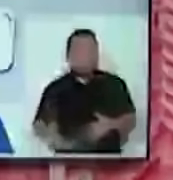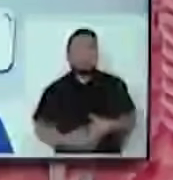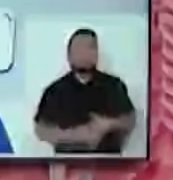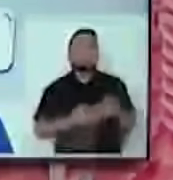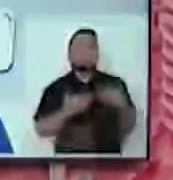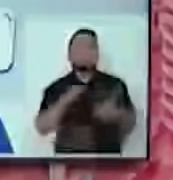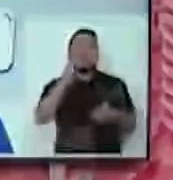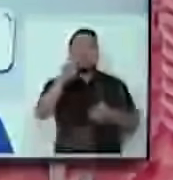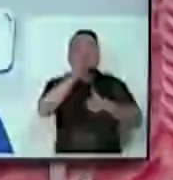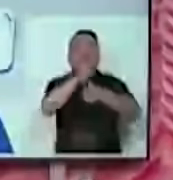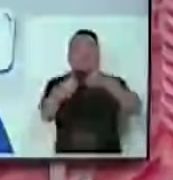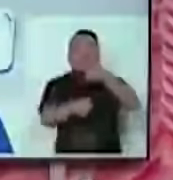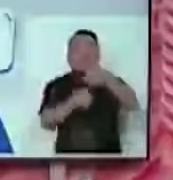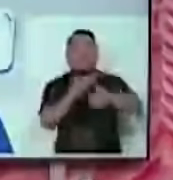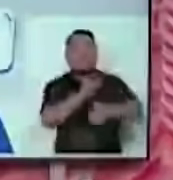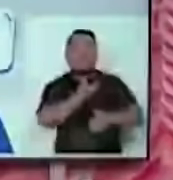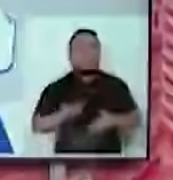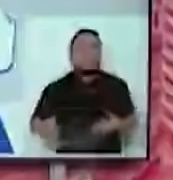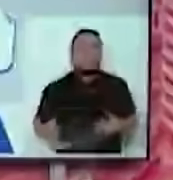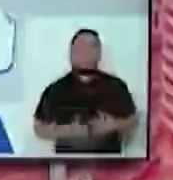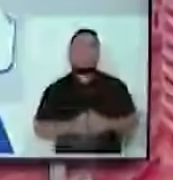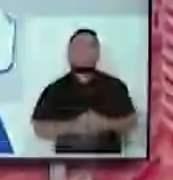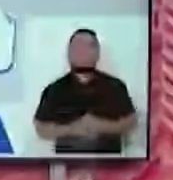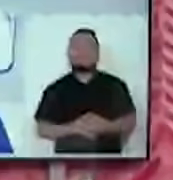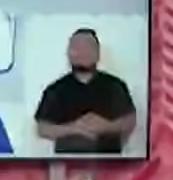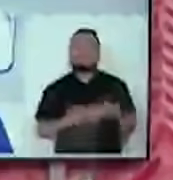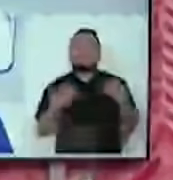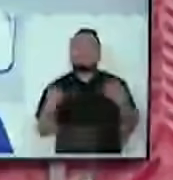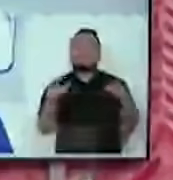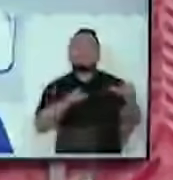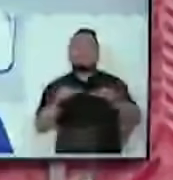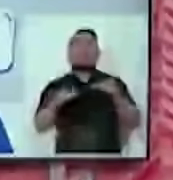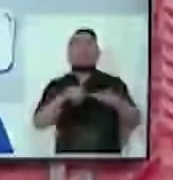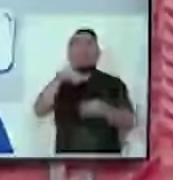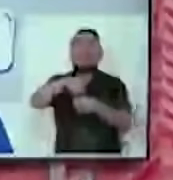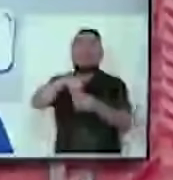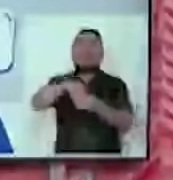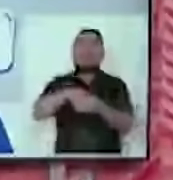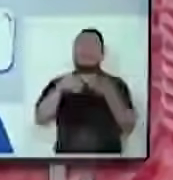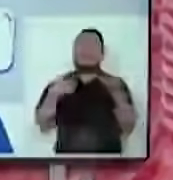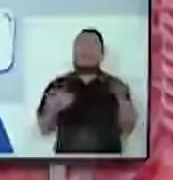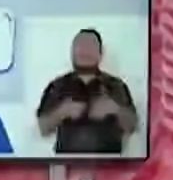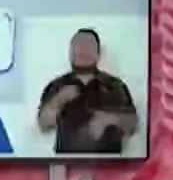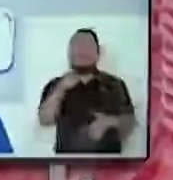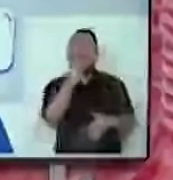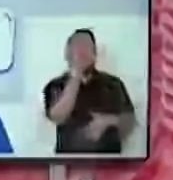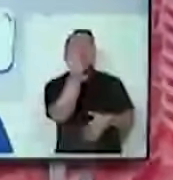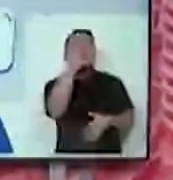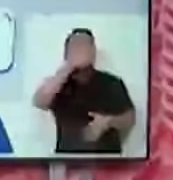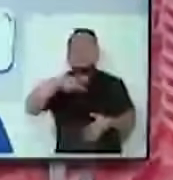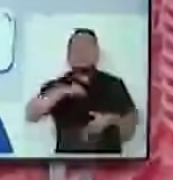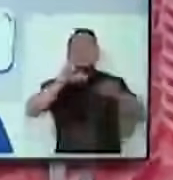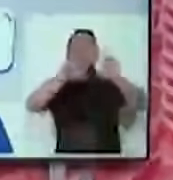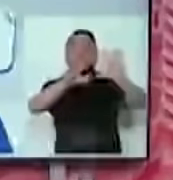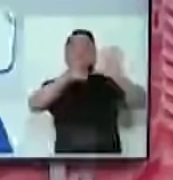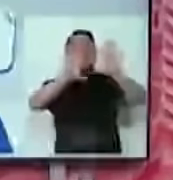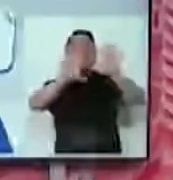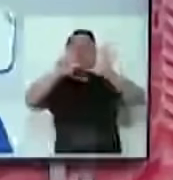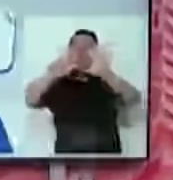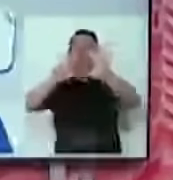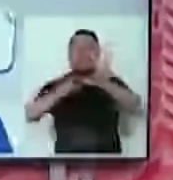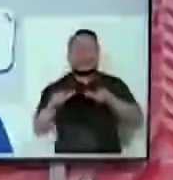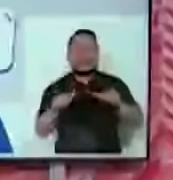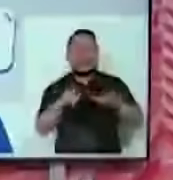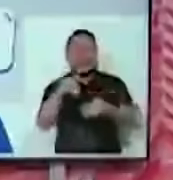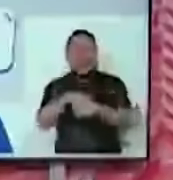habría cumplido la función tuitiva, previsional y constitucional que la ley espera que cumpla.